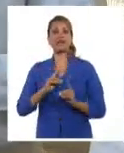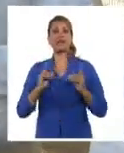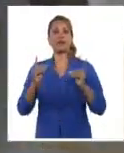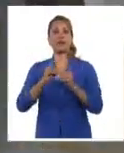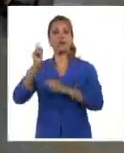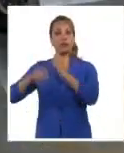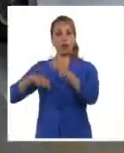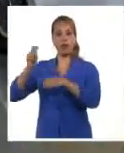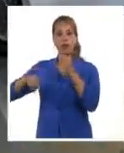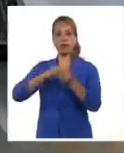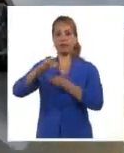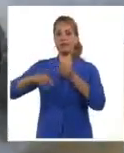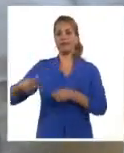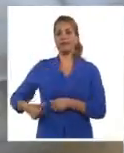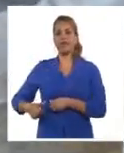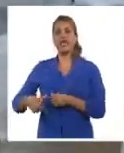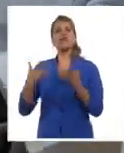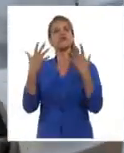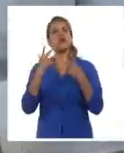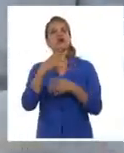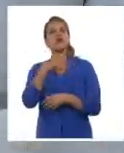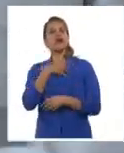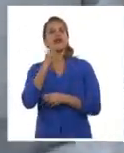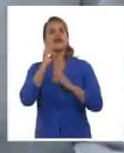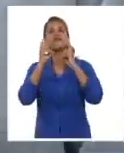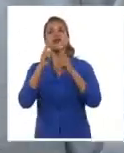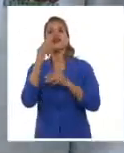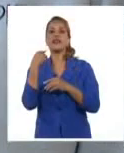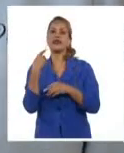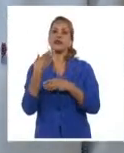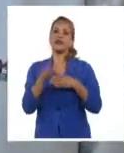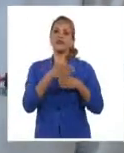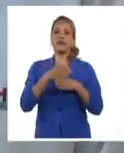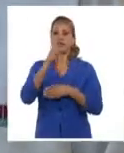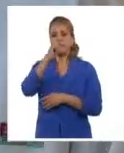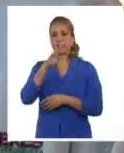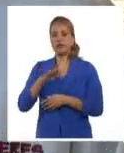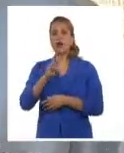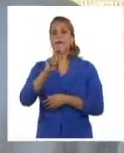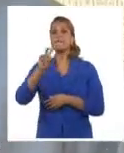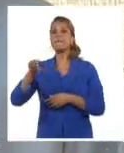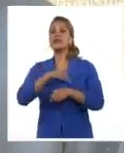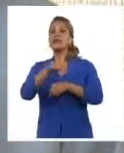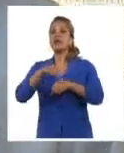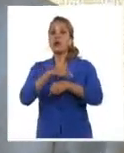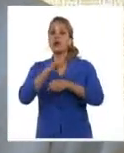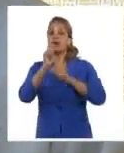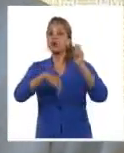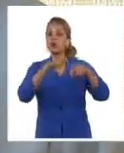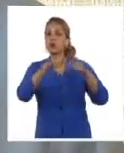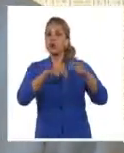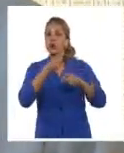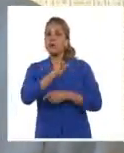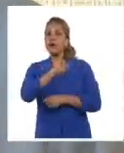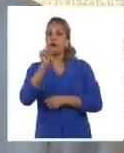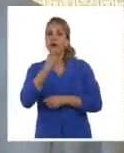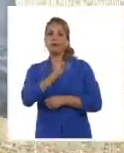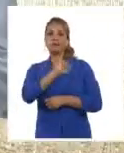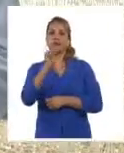procedimiento. En sus manos está la vida de muchos niños. Se pasa hasta 20 horas seguidas en un salón para lograr este